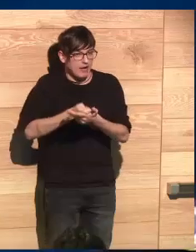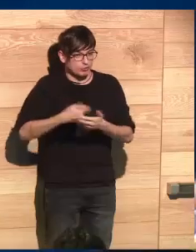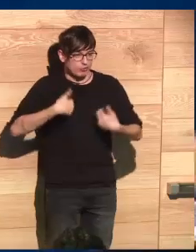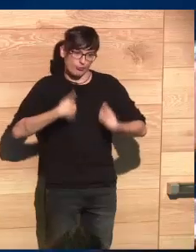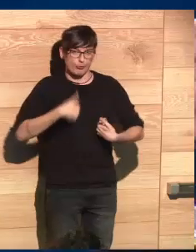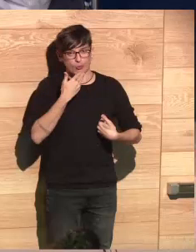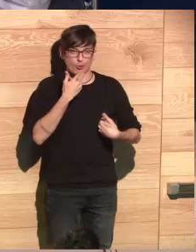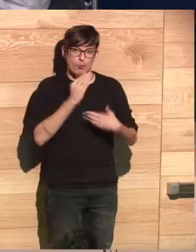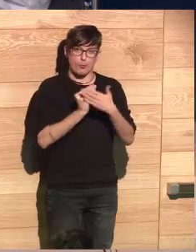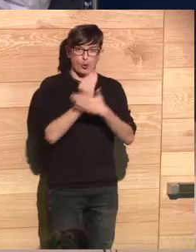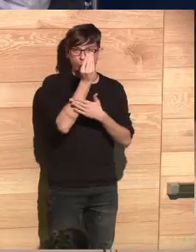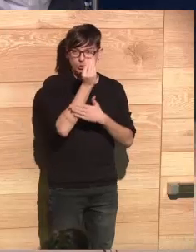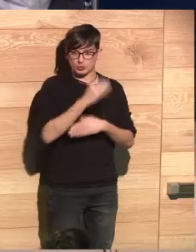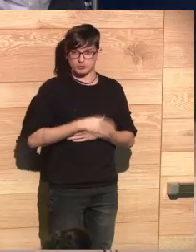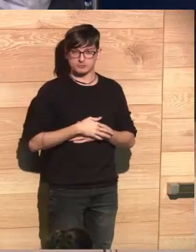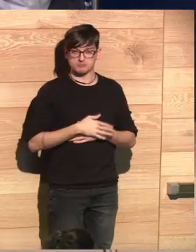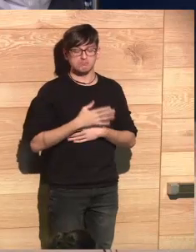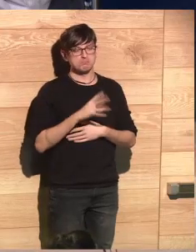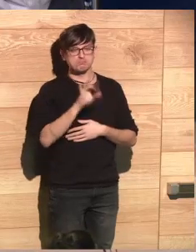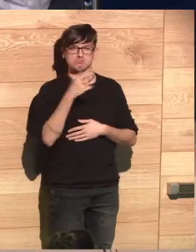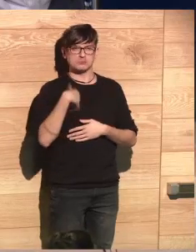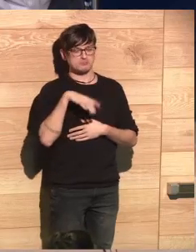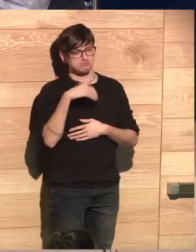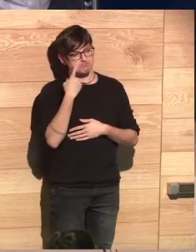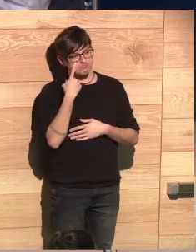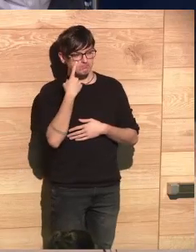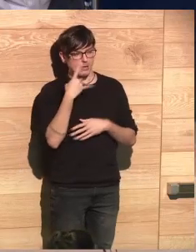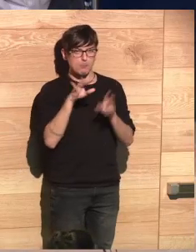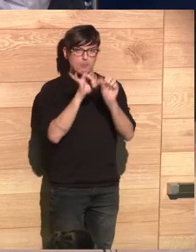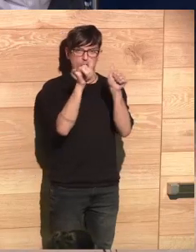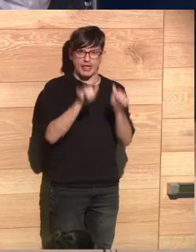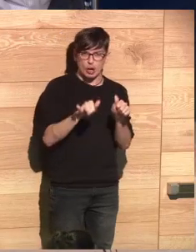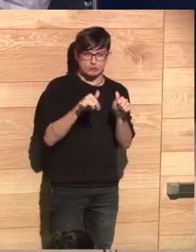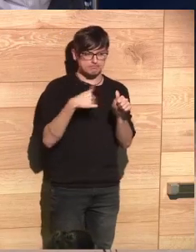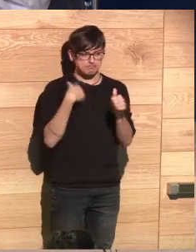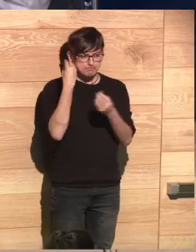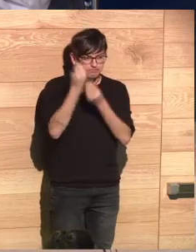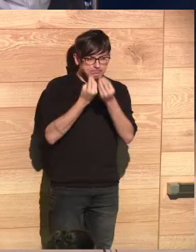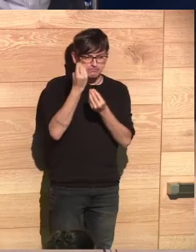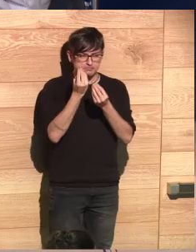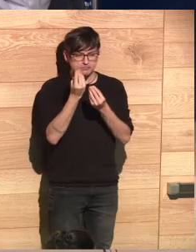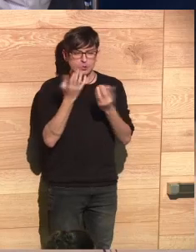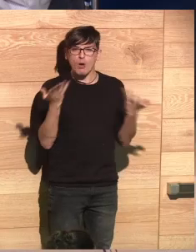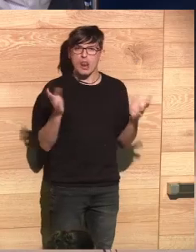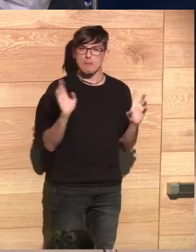Claro, es que viendo este modelo, yo me estoy preguntando cuáles son las amenazas o los